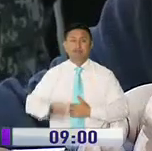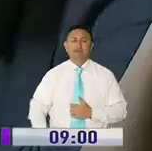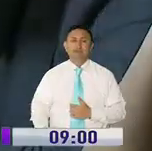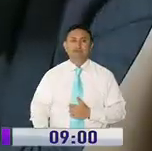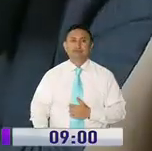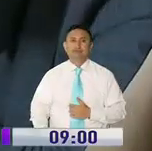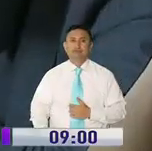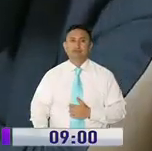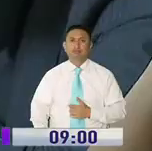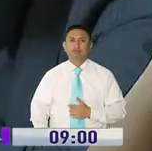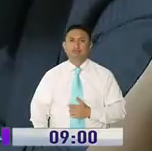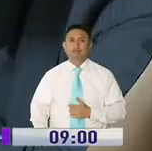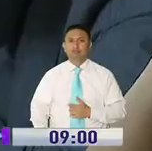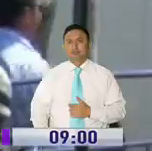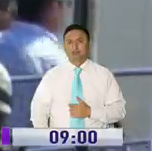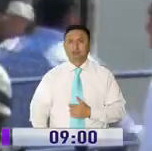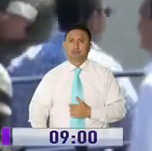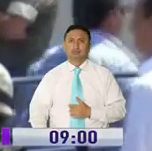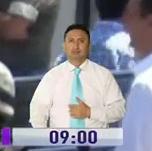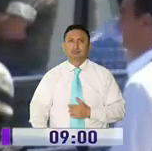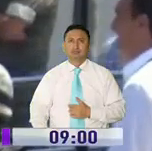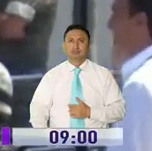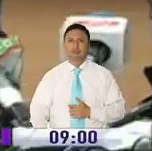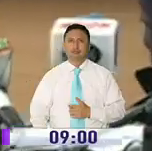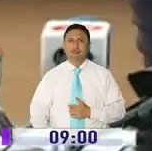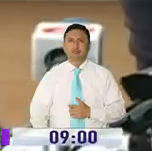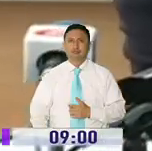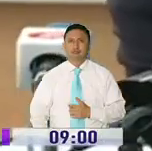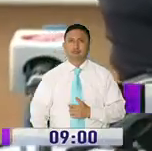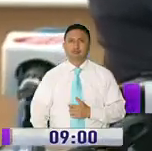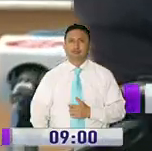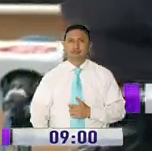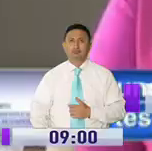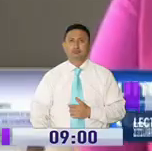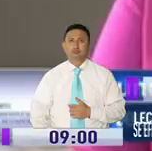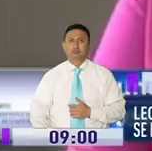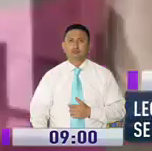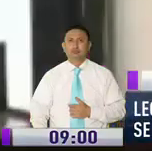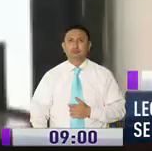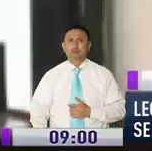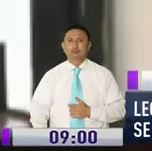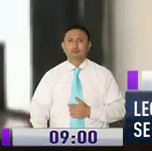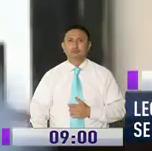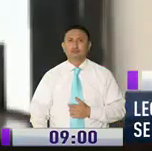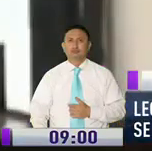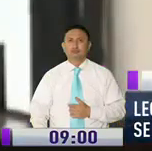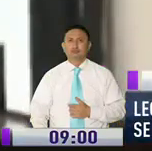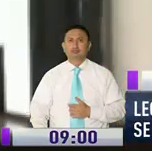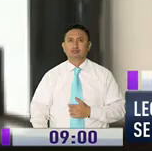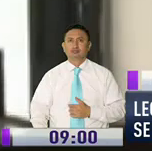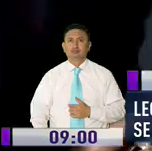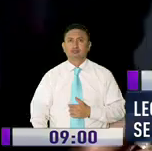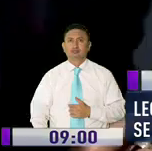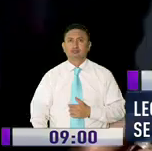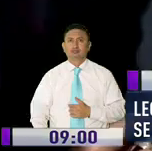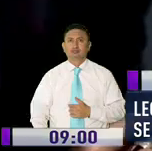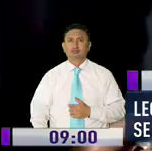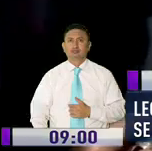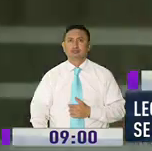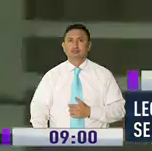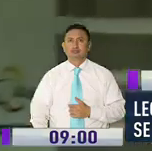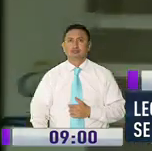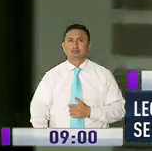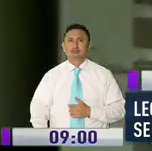Mera, María de los Ángeles Duarte, Walter Solís, Vinicio Alvarado, Pamela Martínez, Laura Terán, Cristian